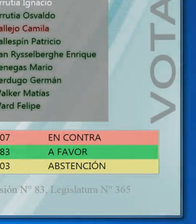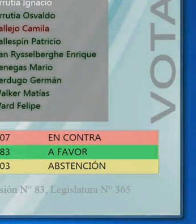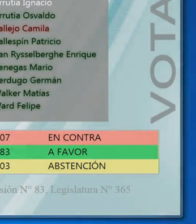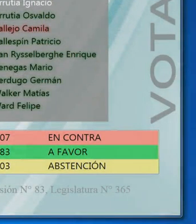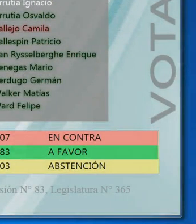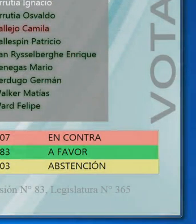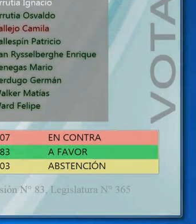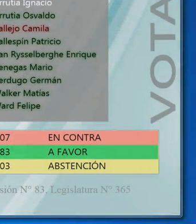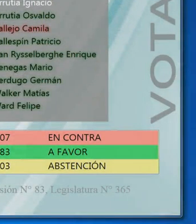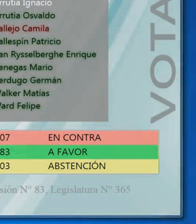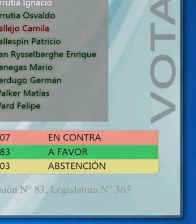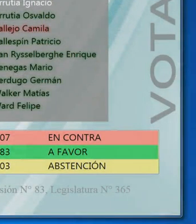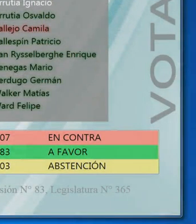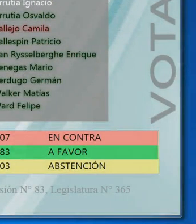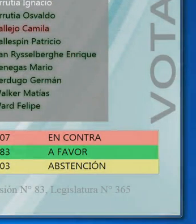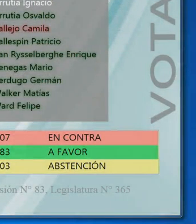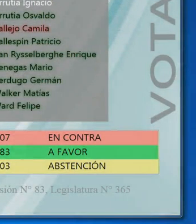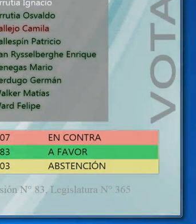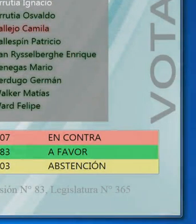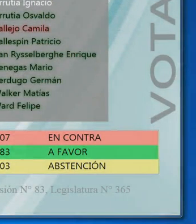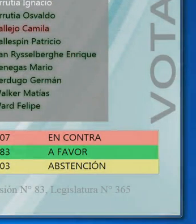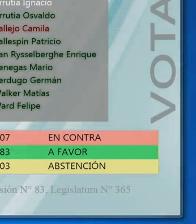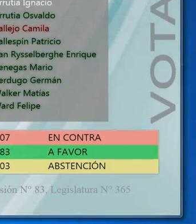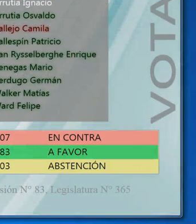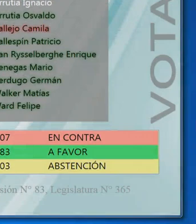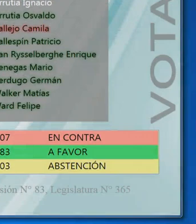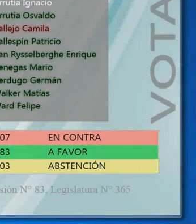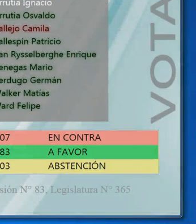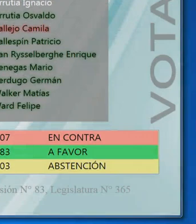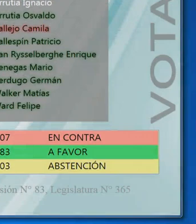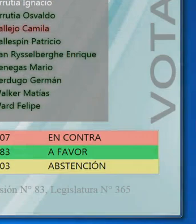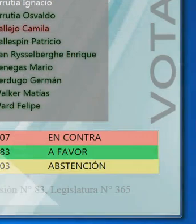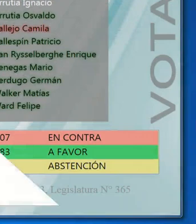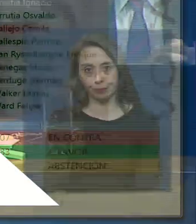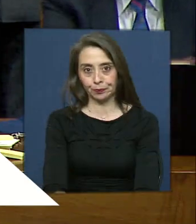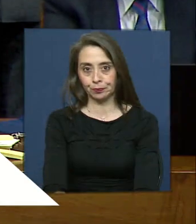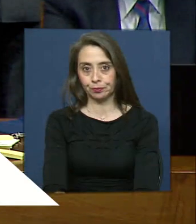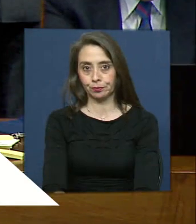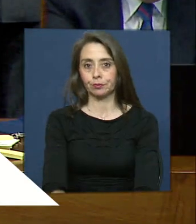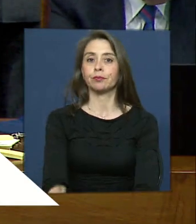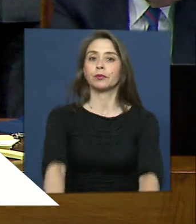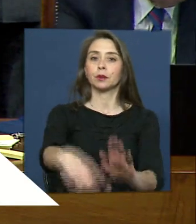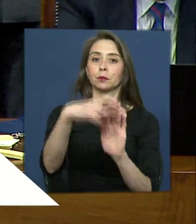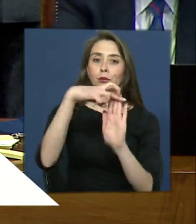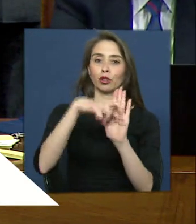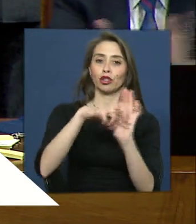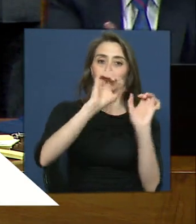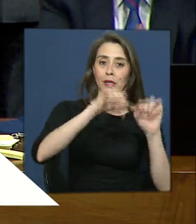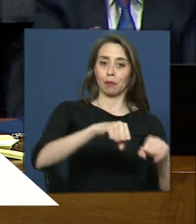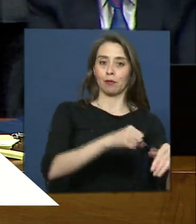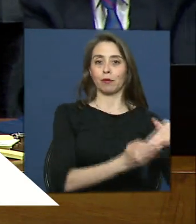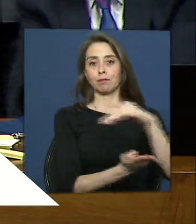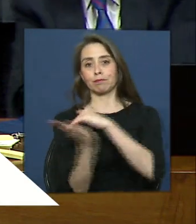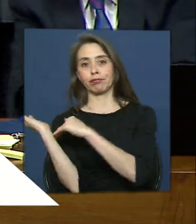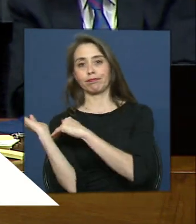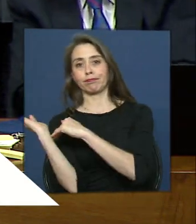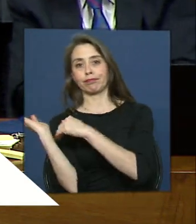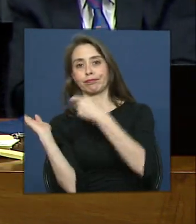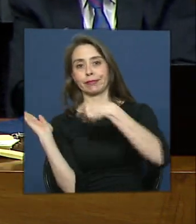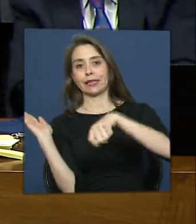votos, 7 en contra y 3 abstenciones. Aprobado y despachado el proyecto al